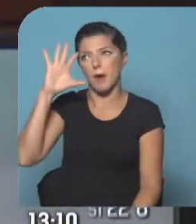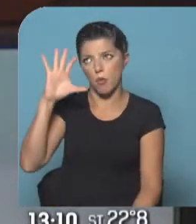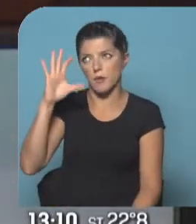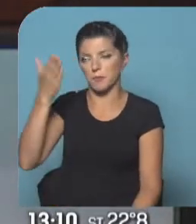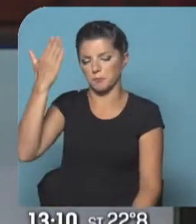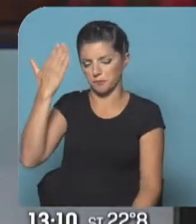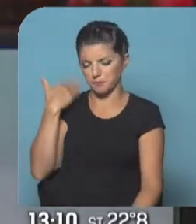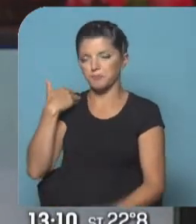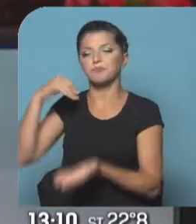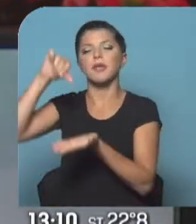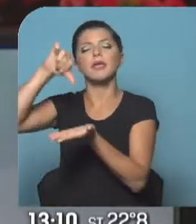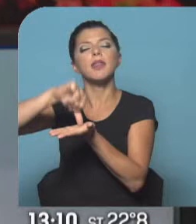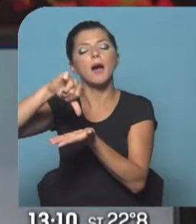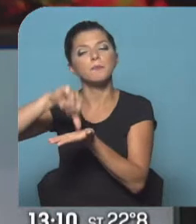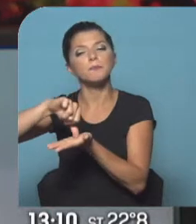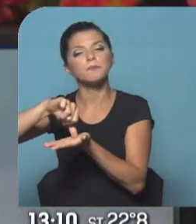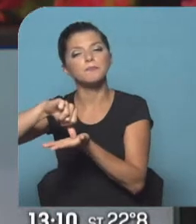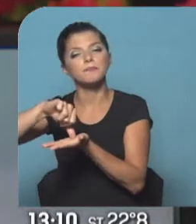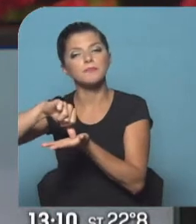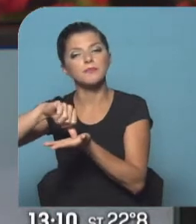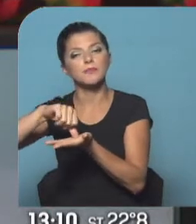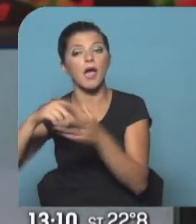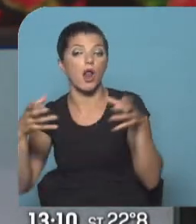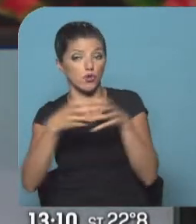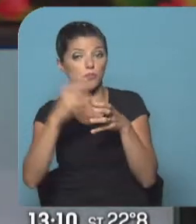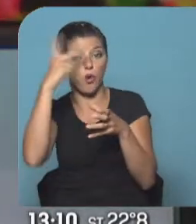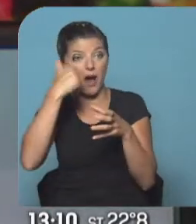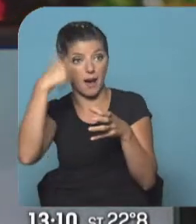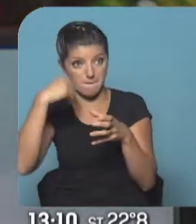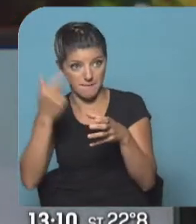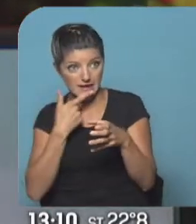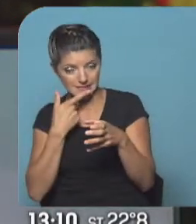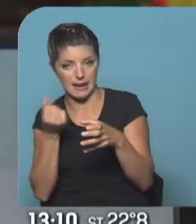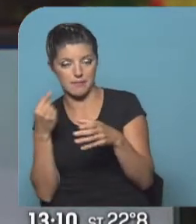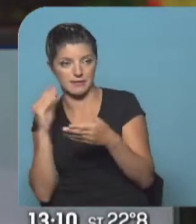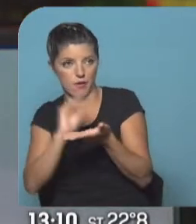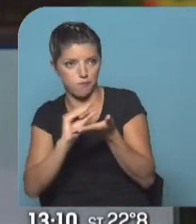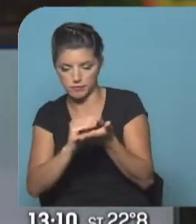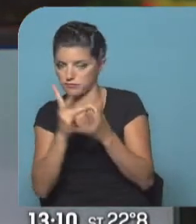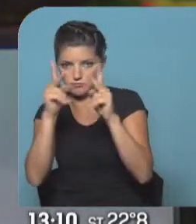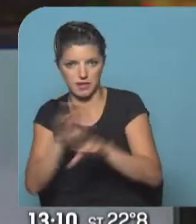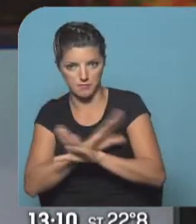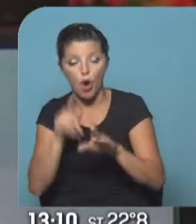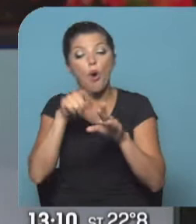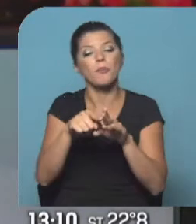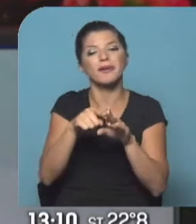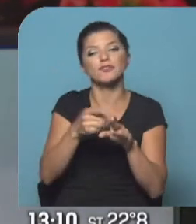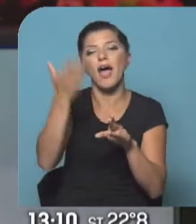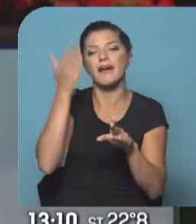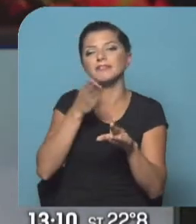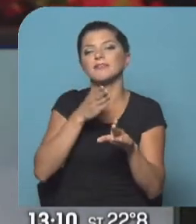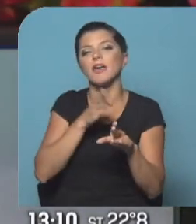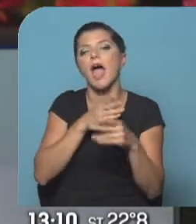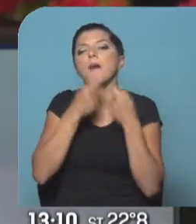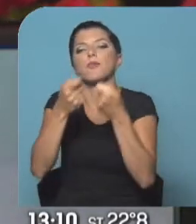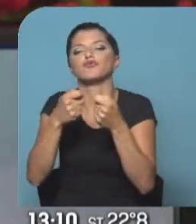cuando Irán dejó de apoyar a Hamas, por decir, de forma monetaria, porque Hamas apoyó la rebelión contra Bashar al-Assad, hubo otros